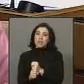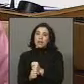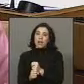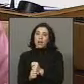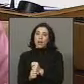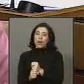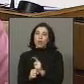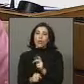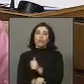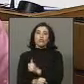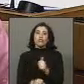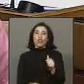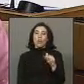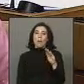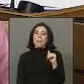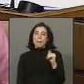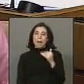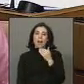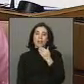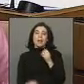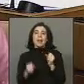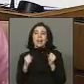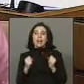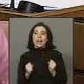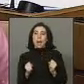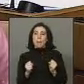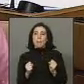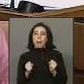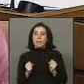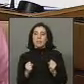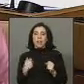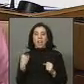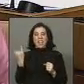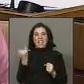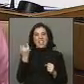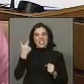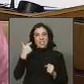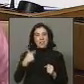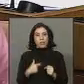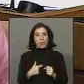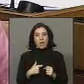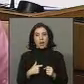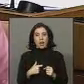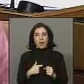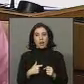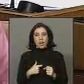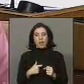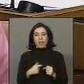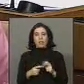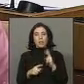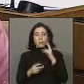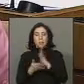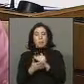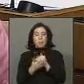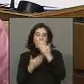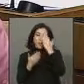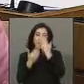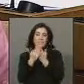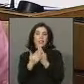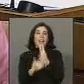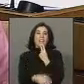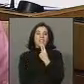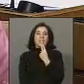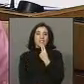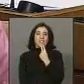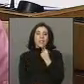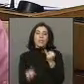punto solamente madre, sino también de la capacidad individual de cada una de nosotros de prepararnos para enfrentar la vida